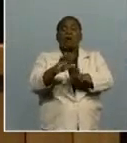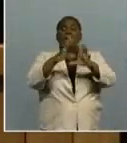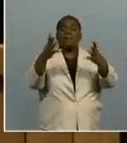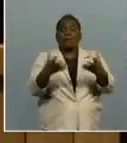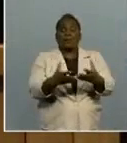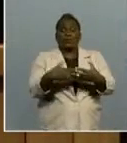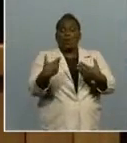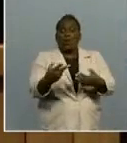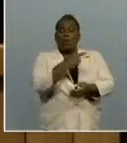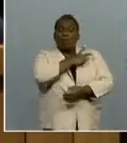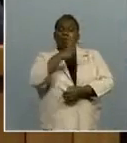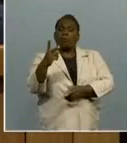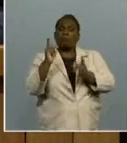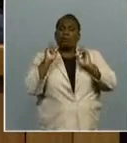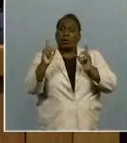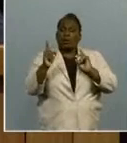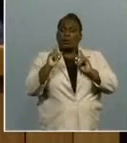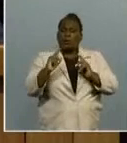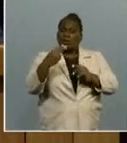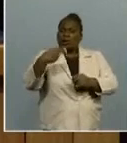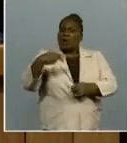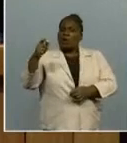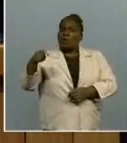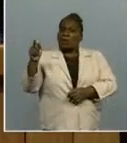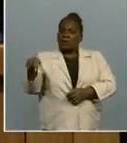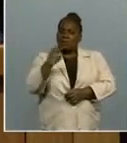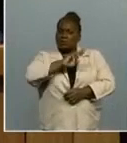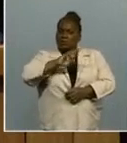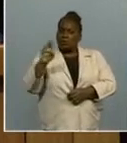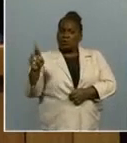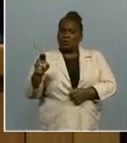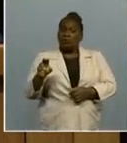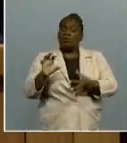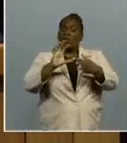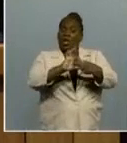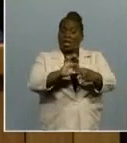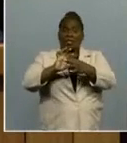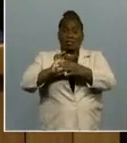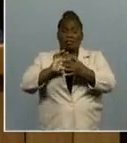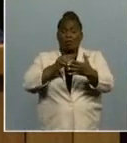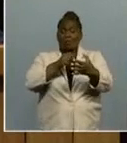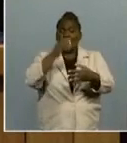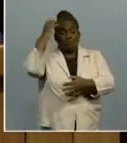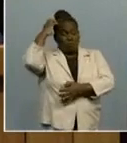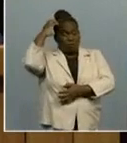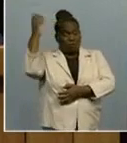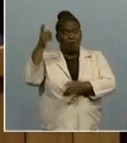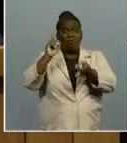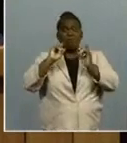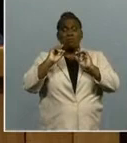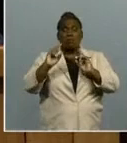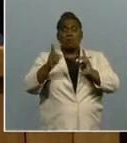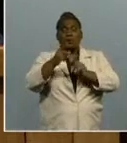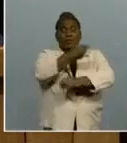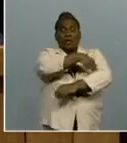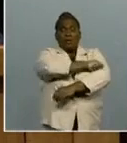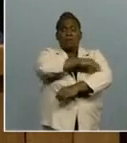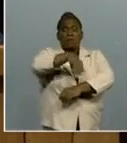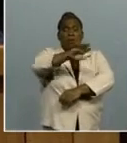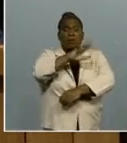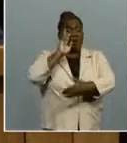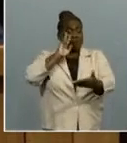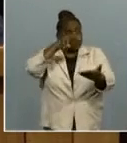la vocación humanista de la revolución la gestión del gobierno políticas públicas que tomen como centro al ser humano